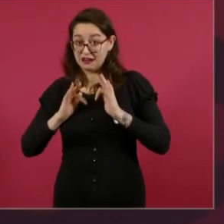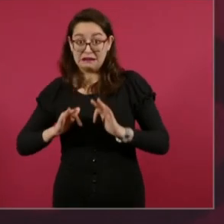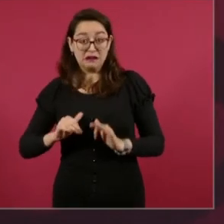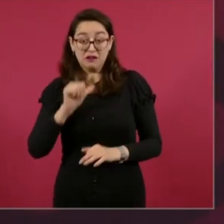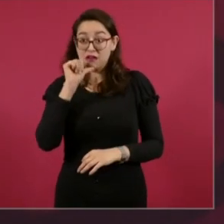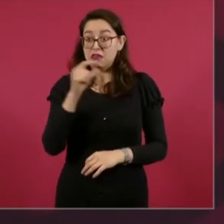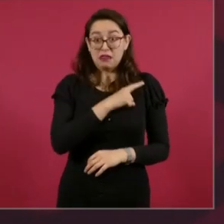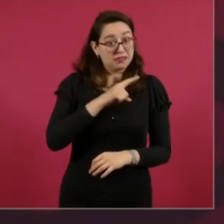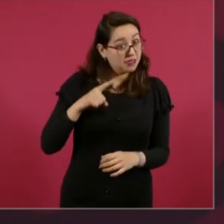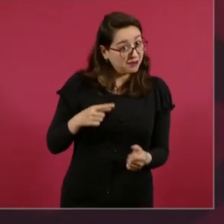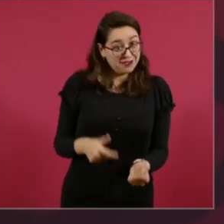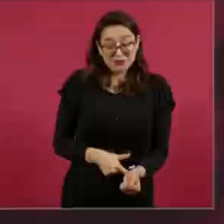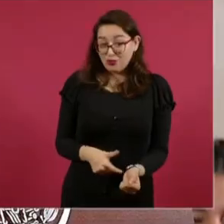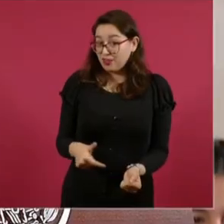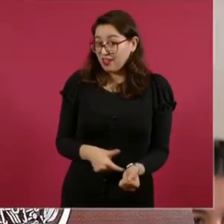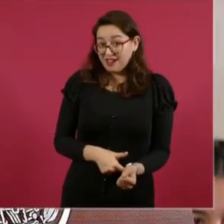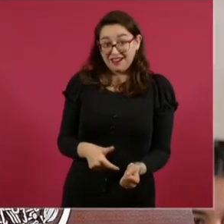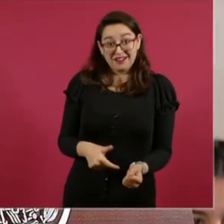Sea quien sea,